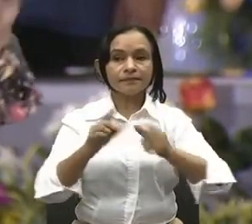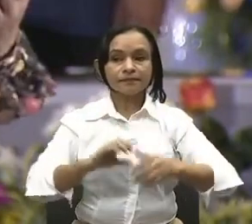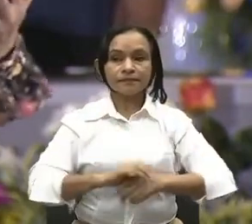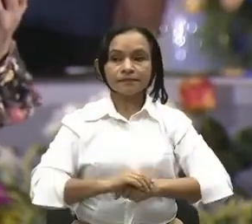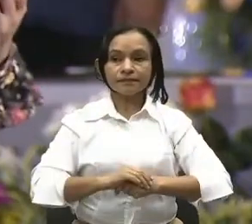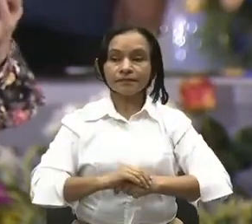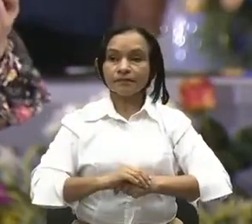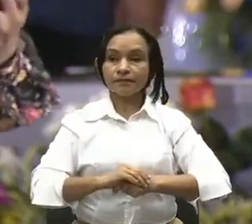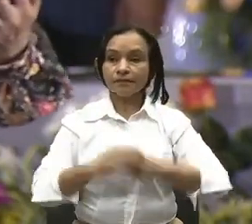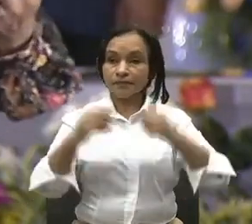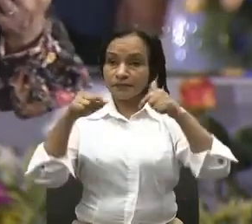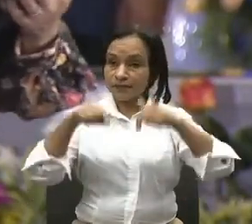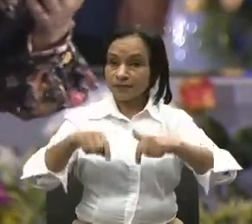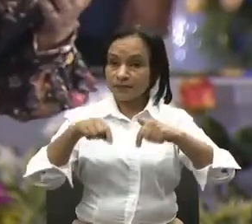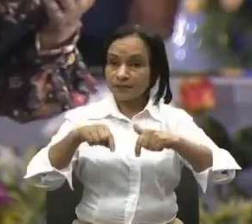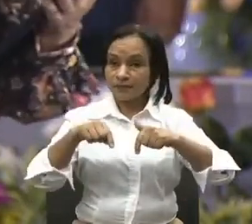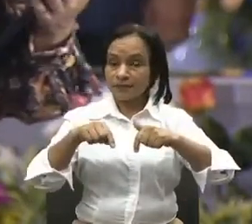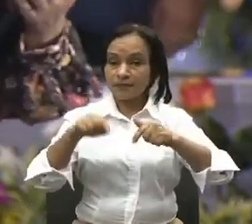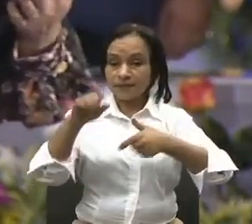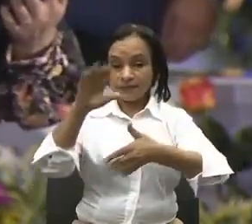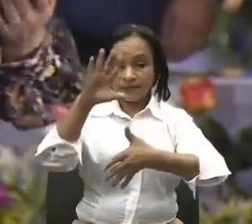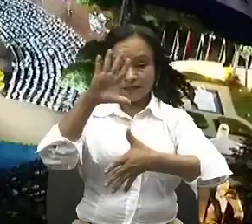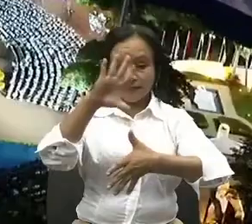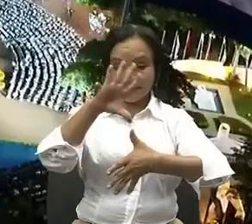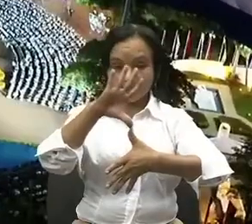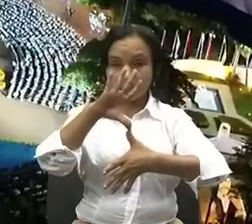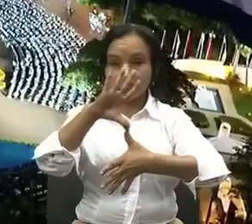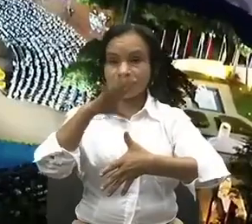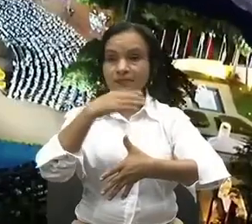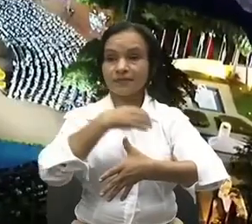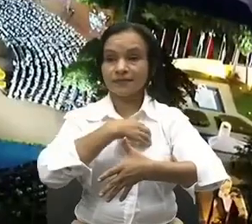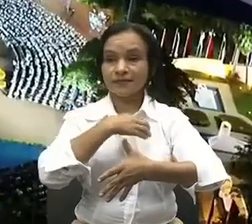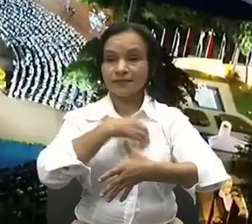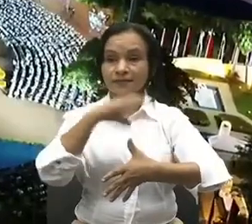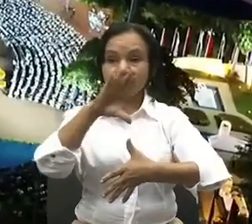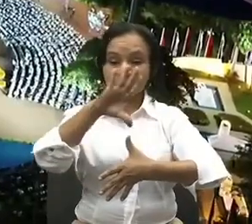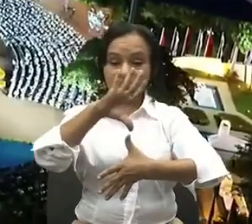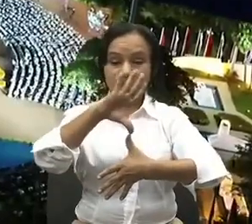Aquí, en nuestra América,